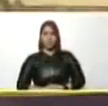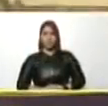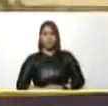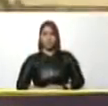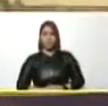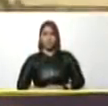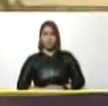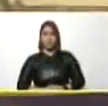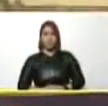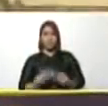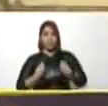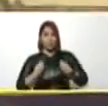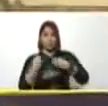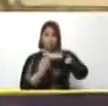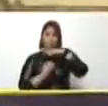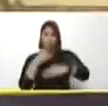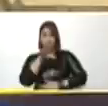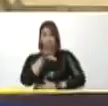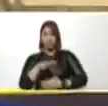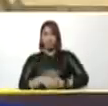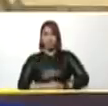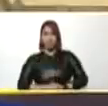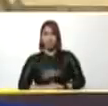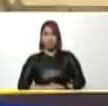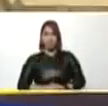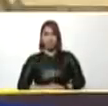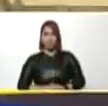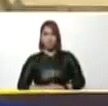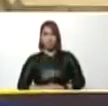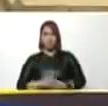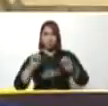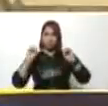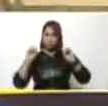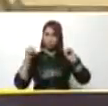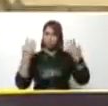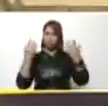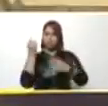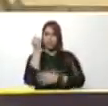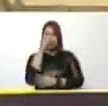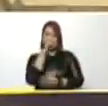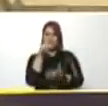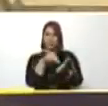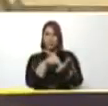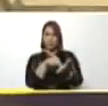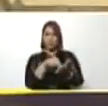Y la vida institucional del país va logrando. La Asamblea Nacional